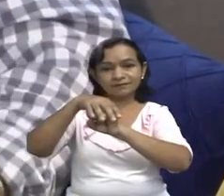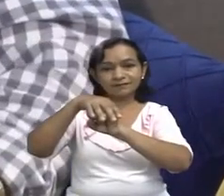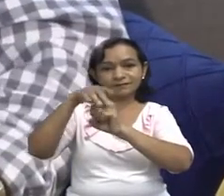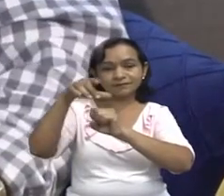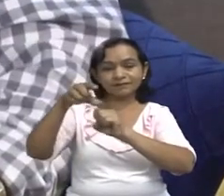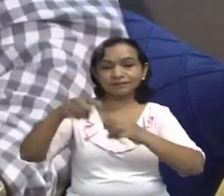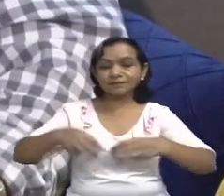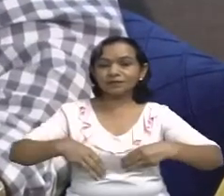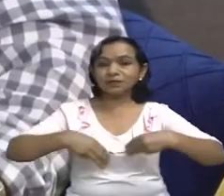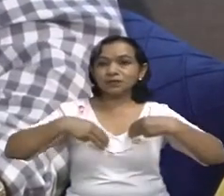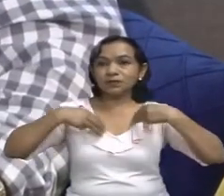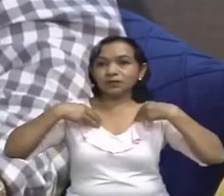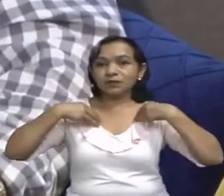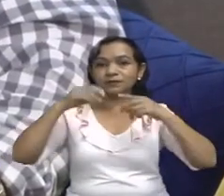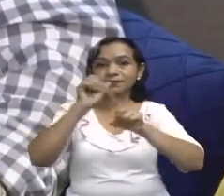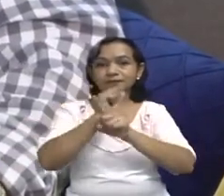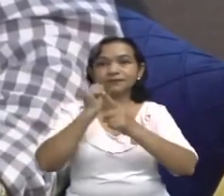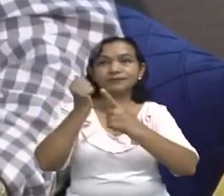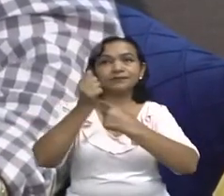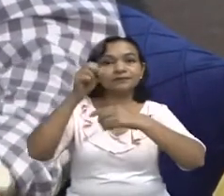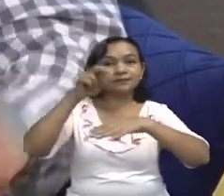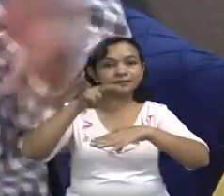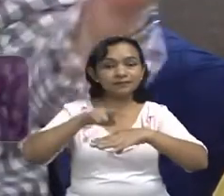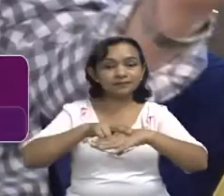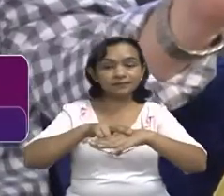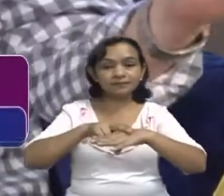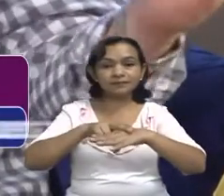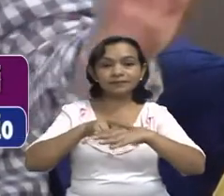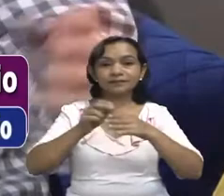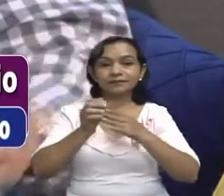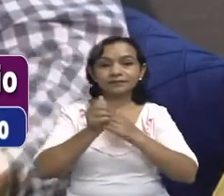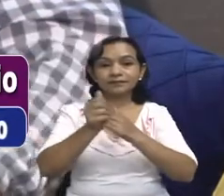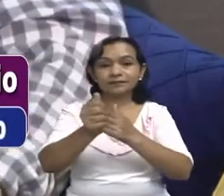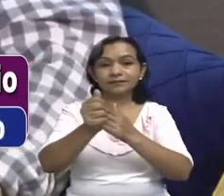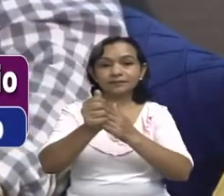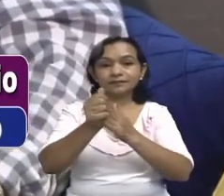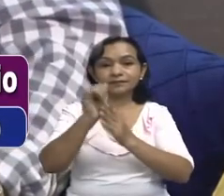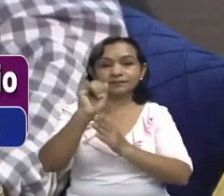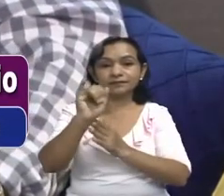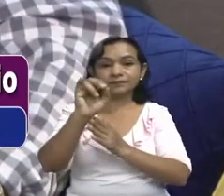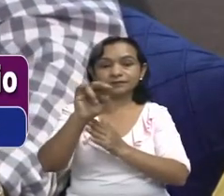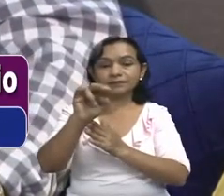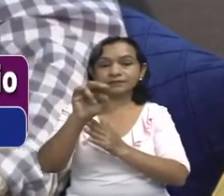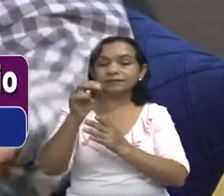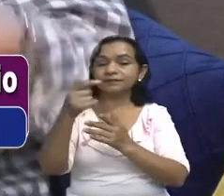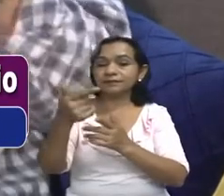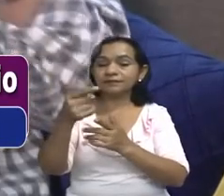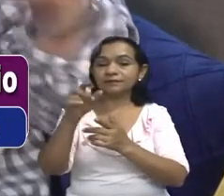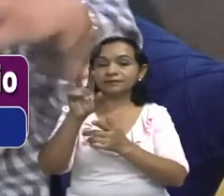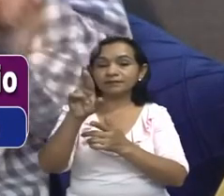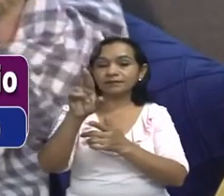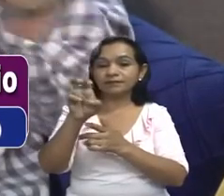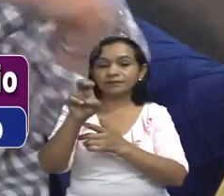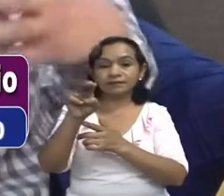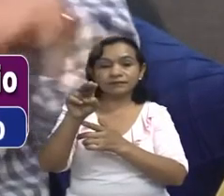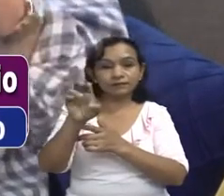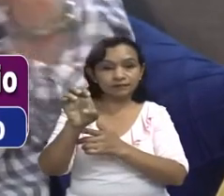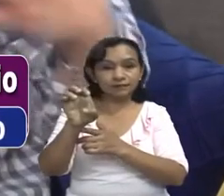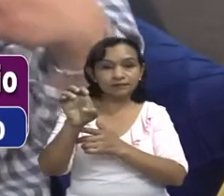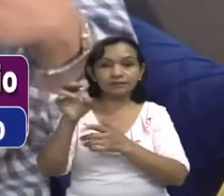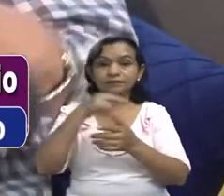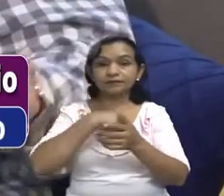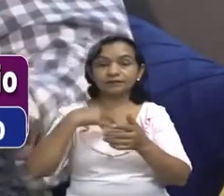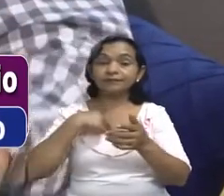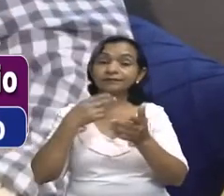de Modernización de la Asamblea Nacional, que también era presidida por el ingeniero Núñez, para montar